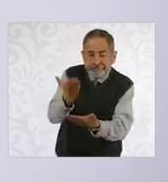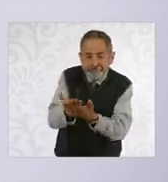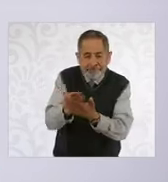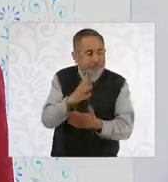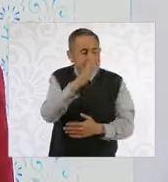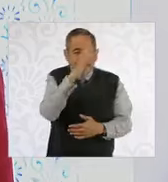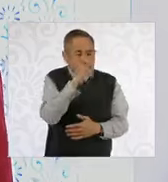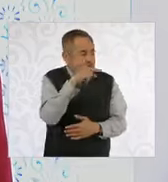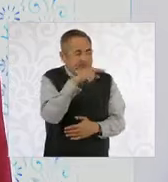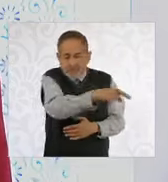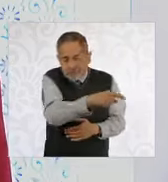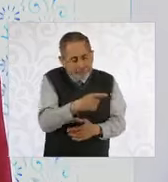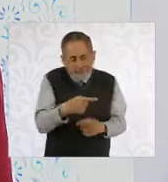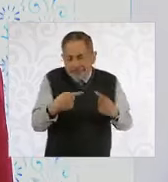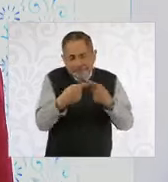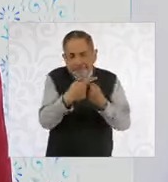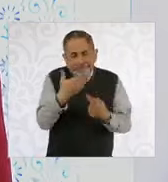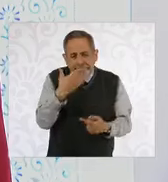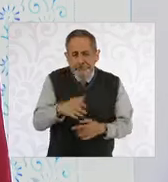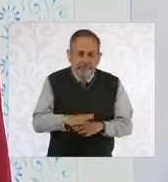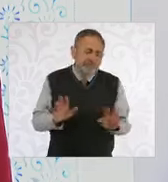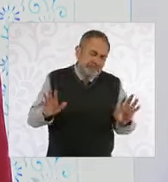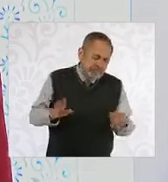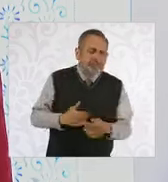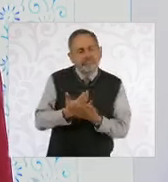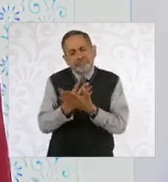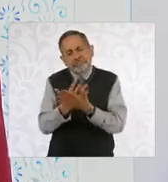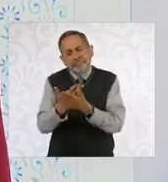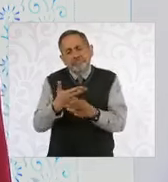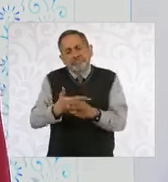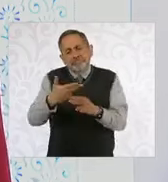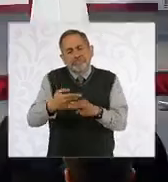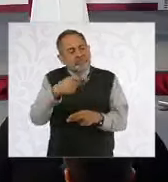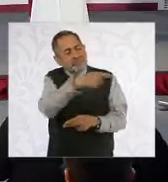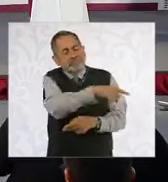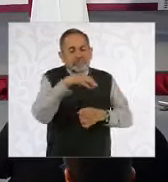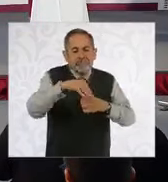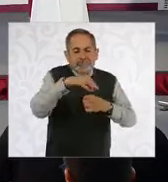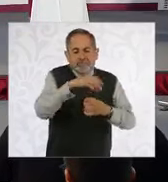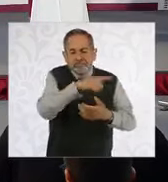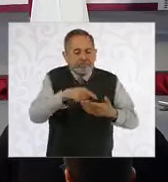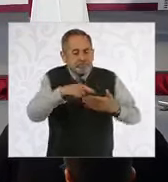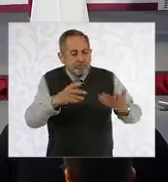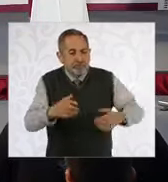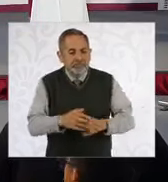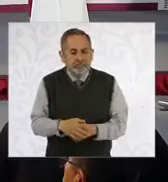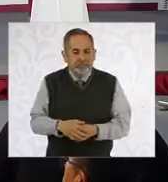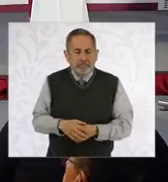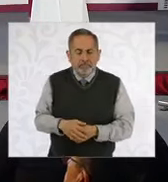presentando este ministro. Entonces vamos a esperar a ver cuál es la votación. Y entonces,